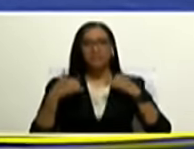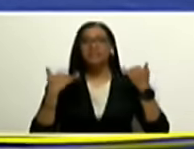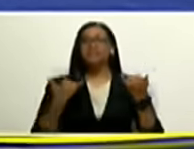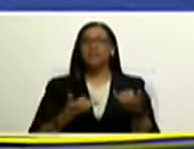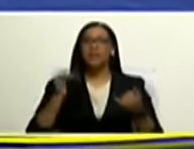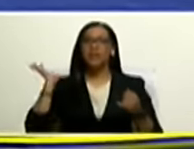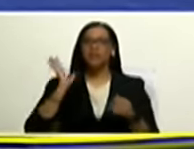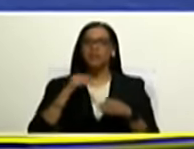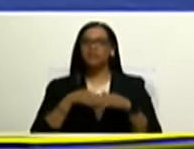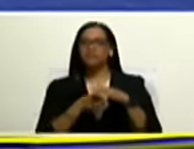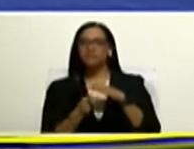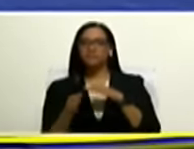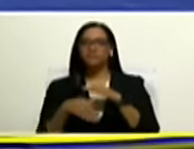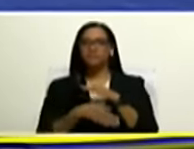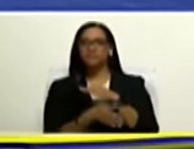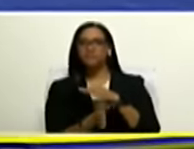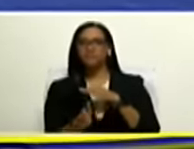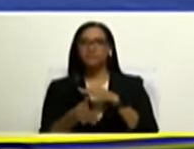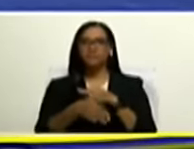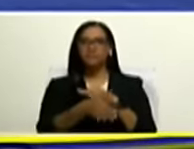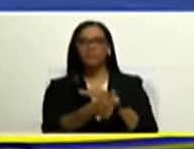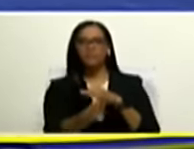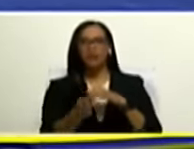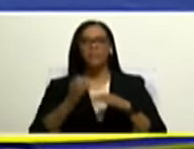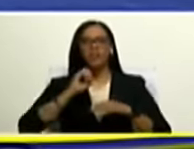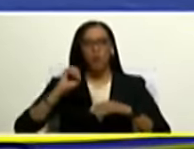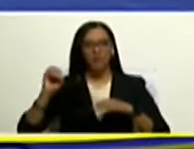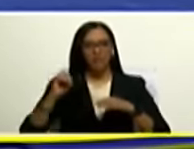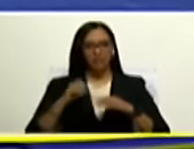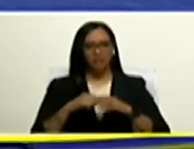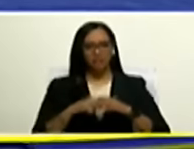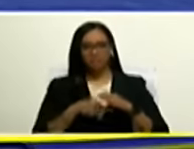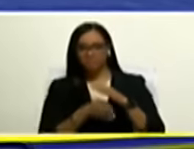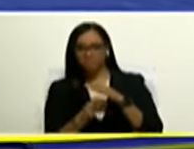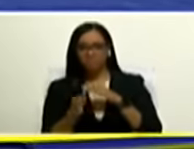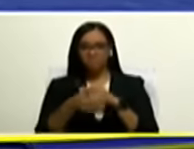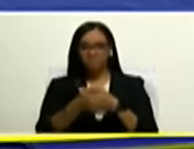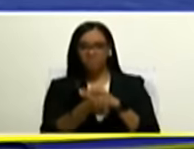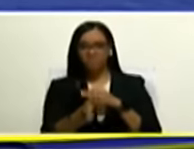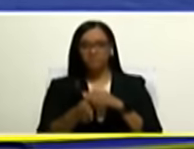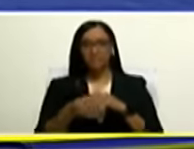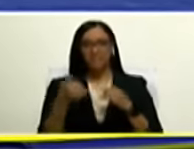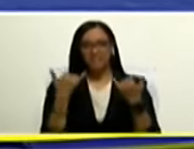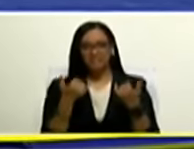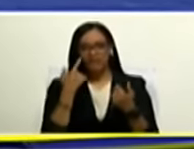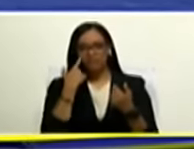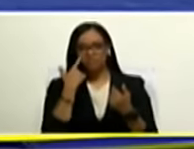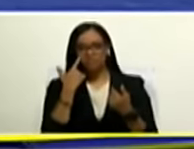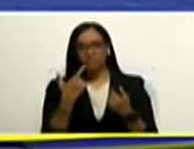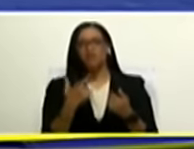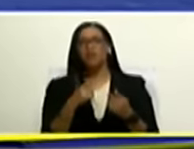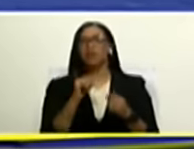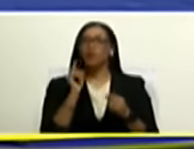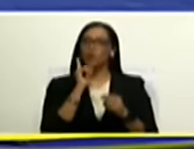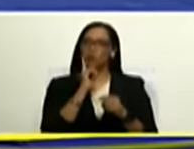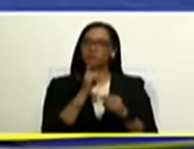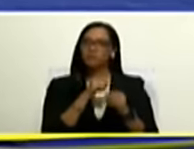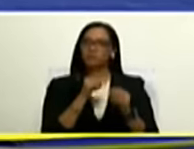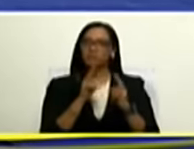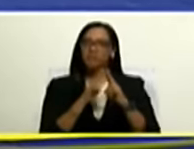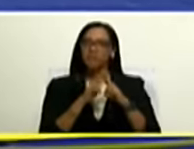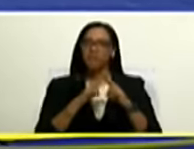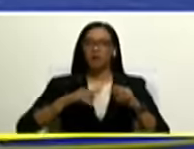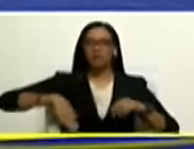venían metiéndose por el oriente, ya venían poniendo en la después conocida como Guyana Británica,